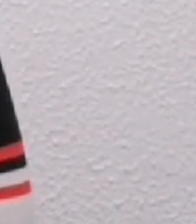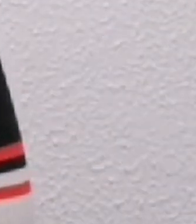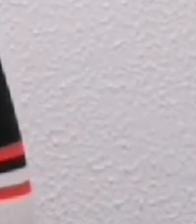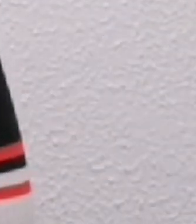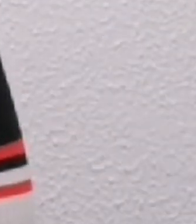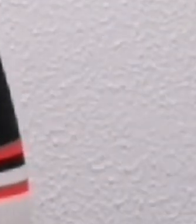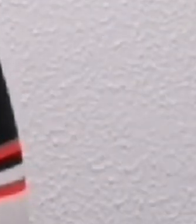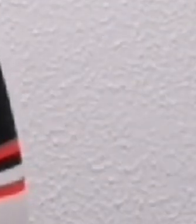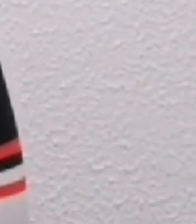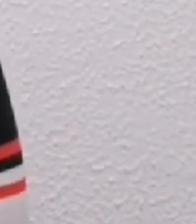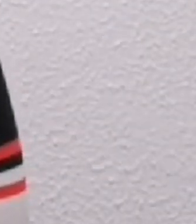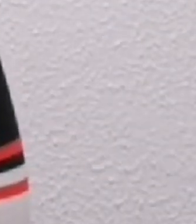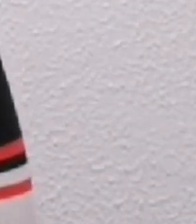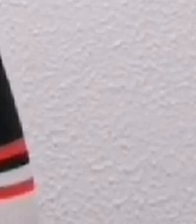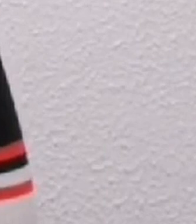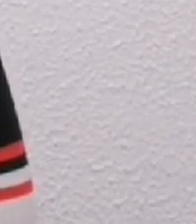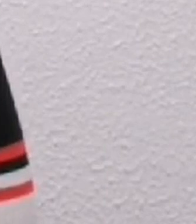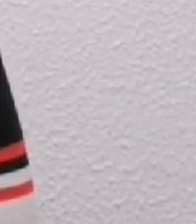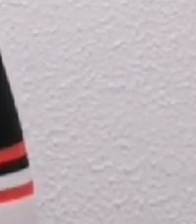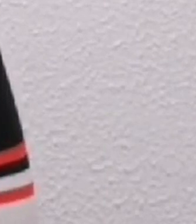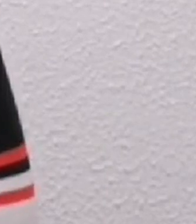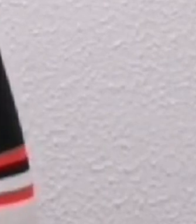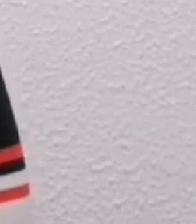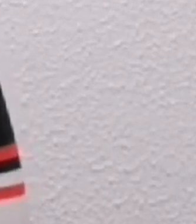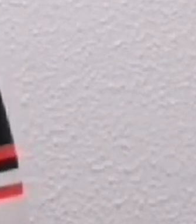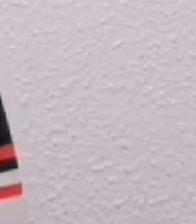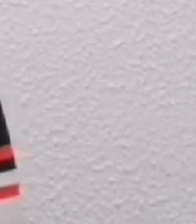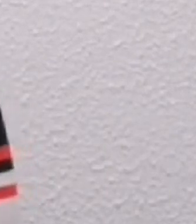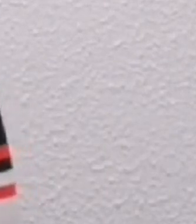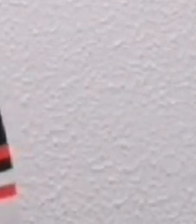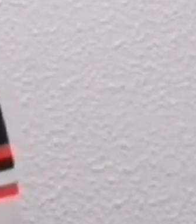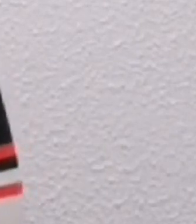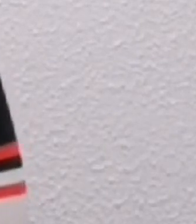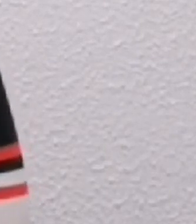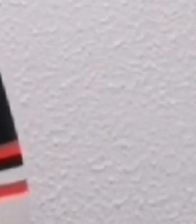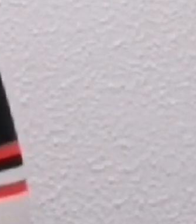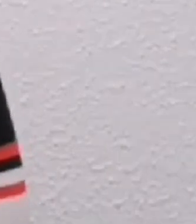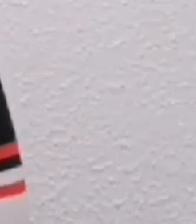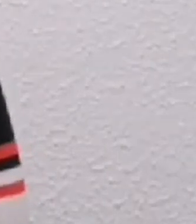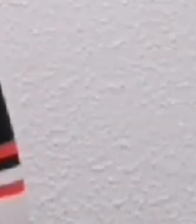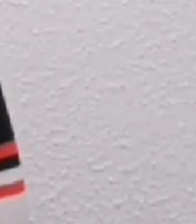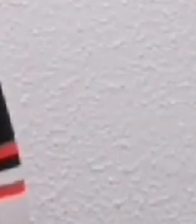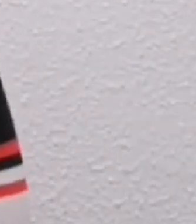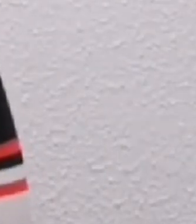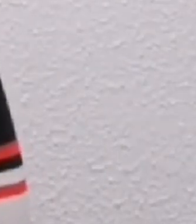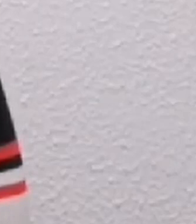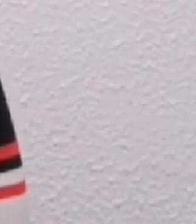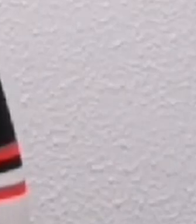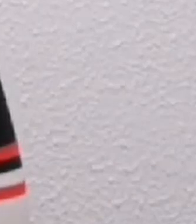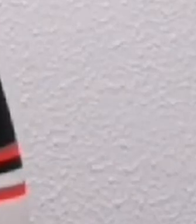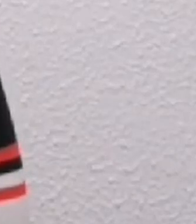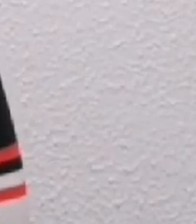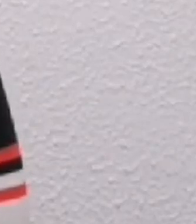Curso de Siembra a través de Urbis TV. Yo soy Diana Silva y el día de hoy, 28 de agosto del 2023, en ausencia de Rafael Silva,